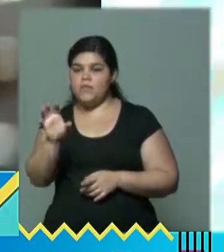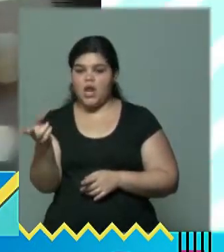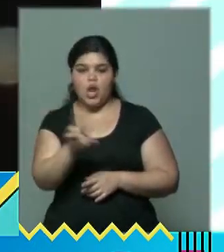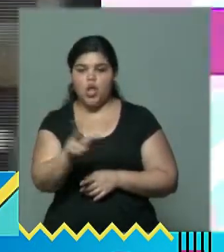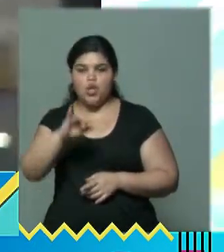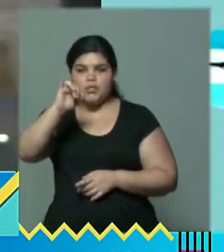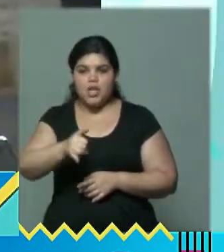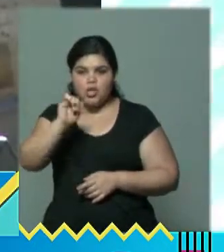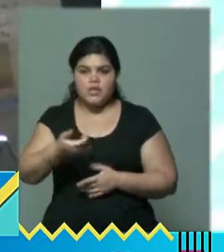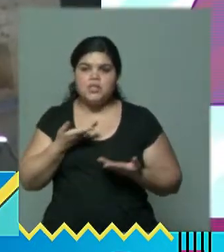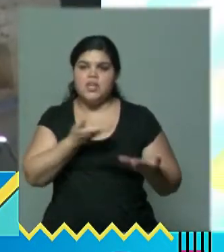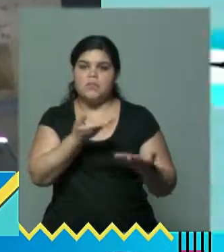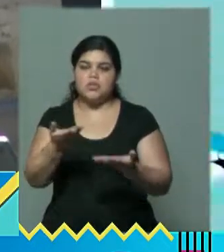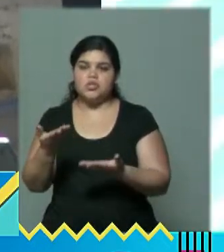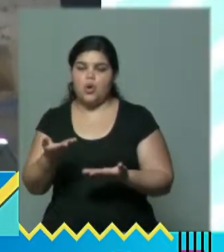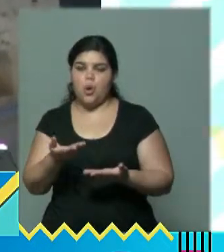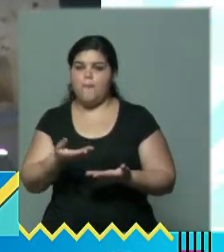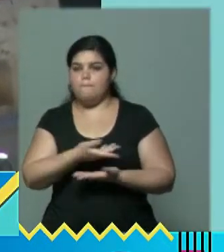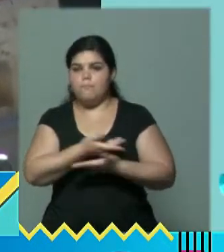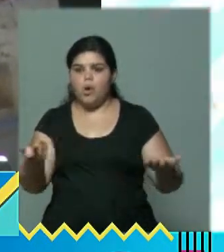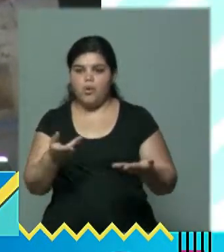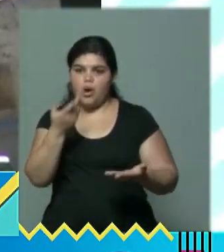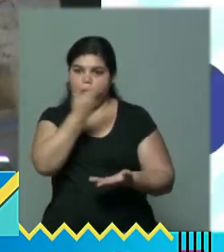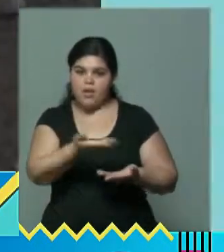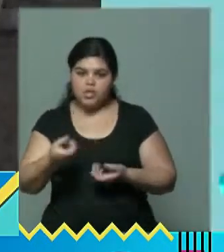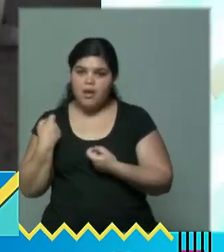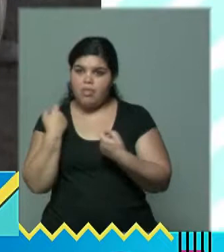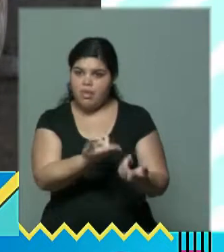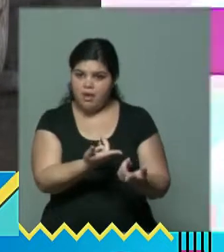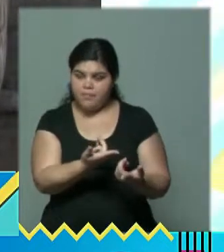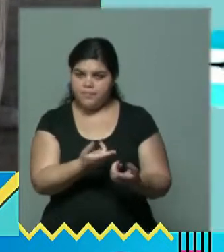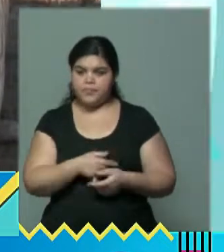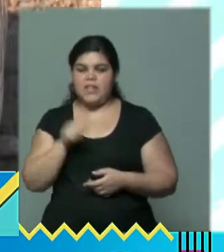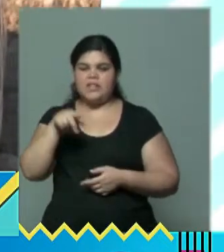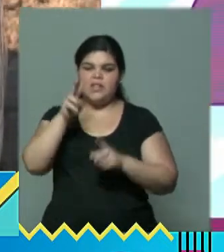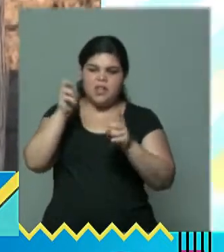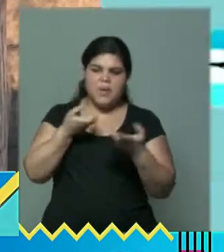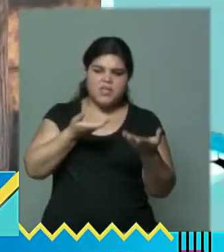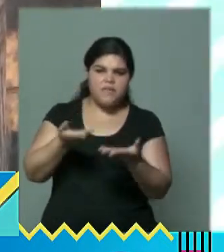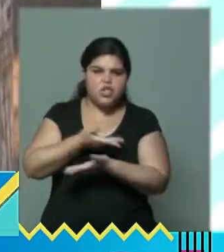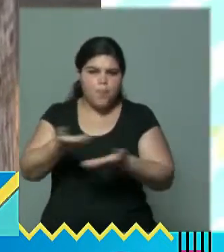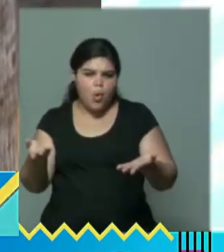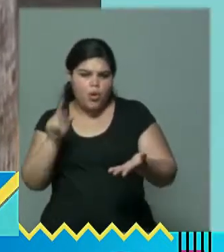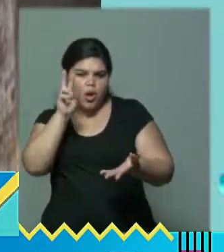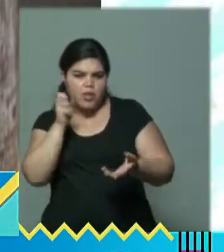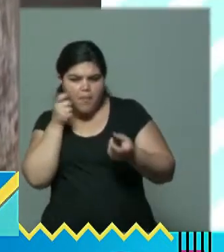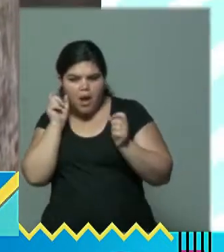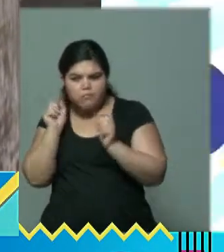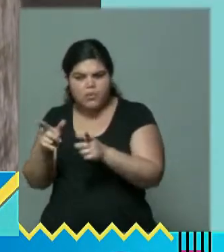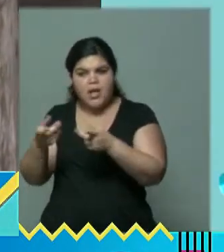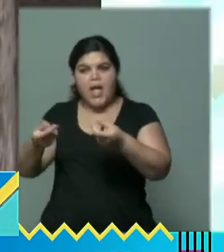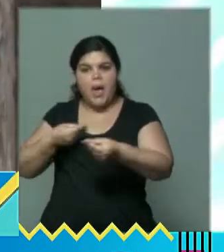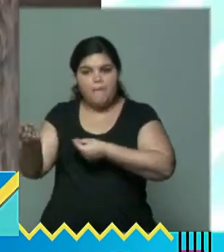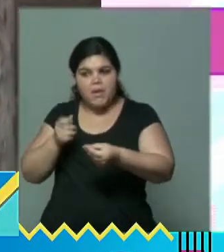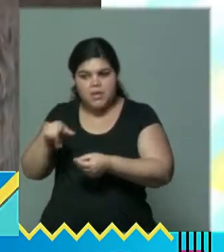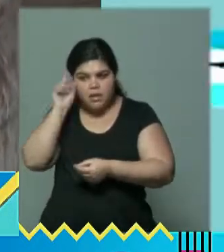el acceso a los servicios públicos. Esto de que los servicios públicos tienen que ser mirados desde un punto de vista empresarial es una falacia. En